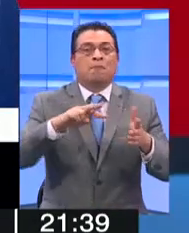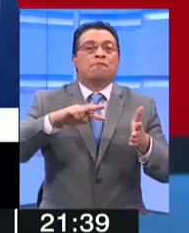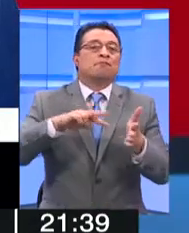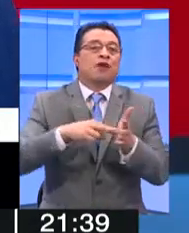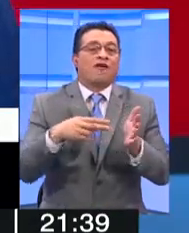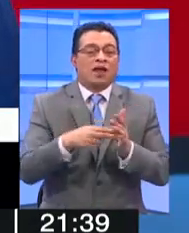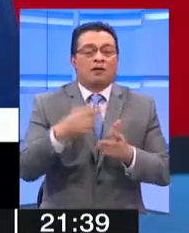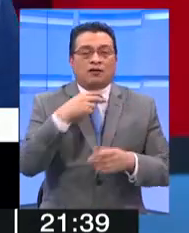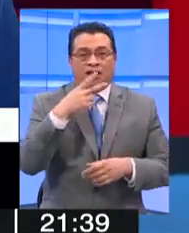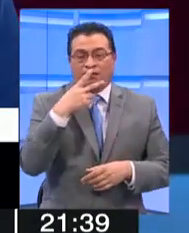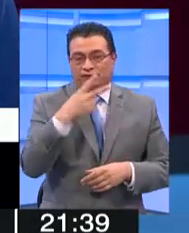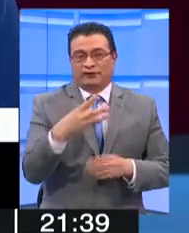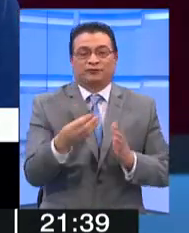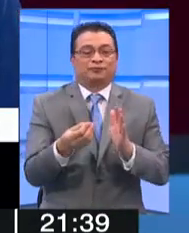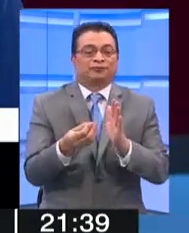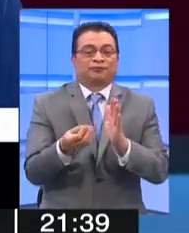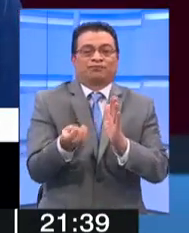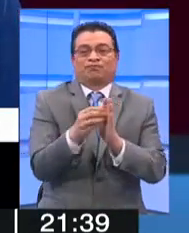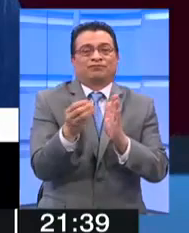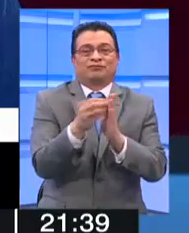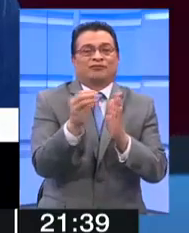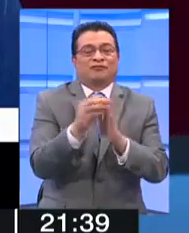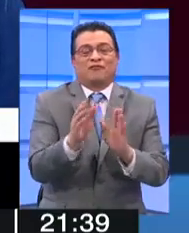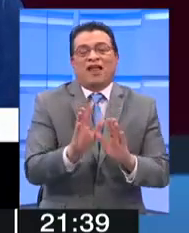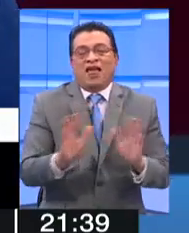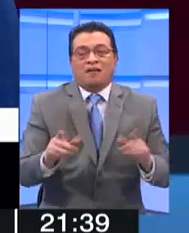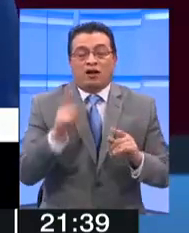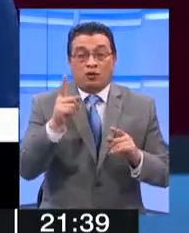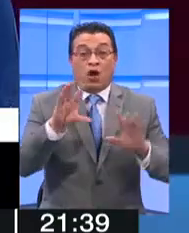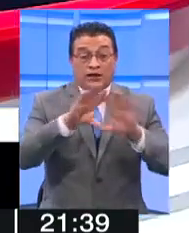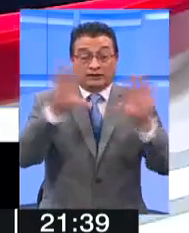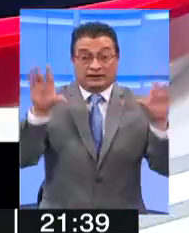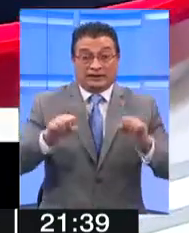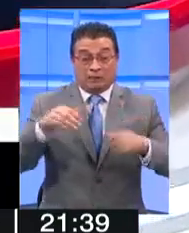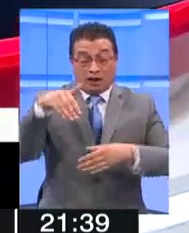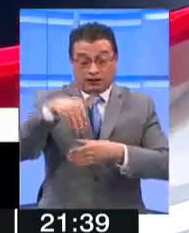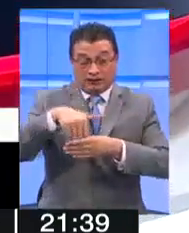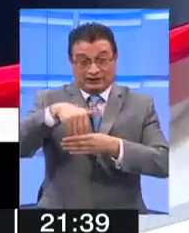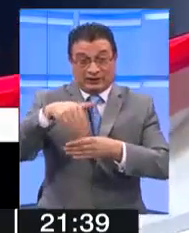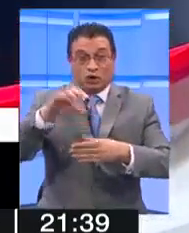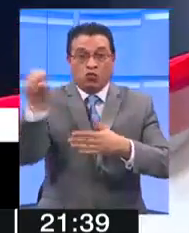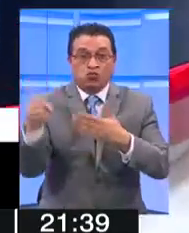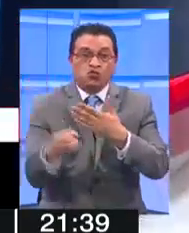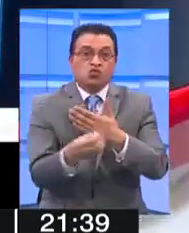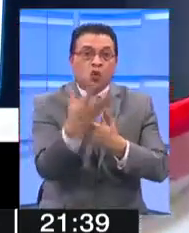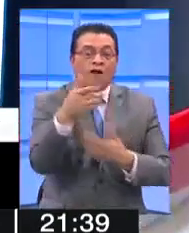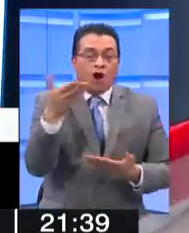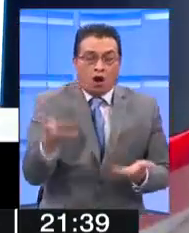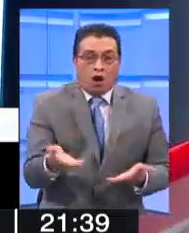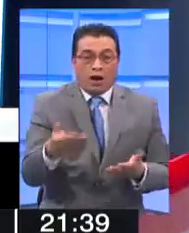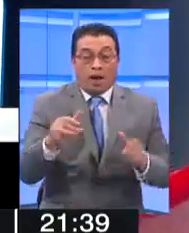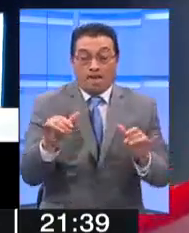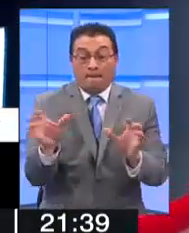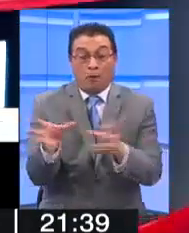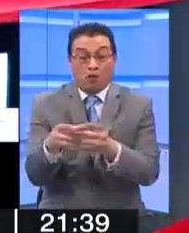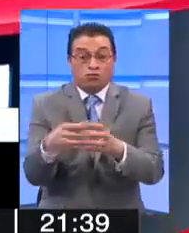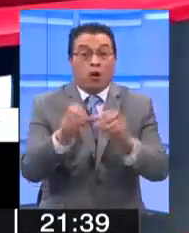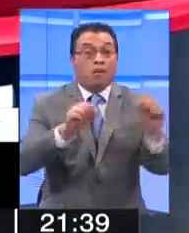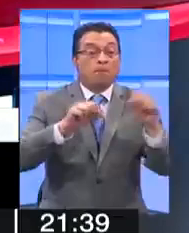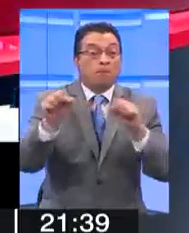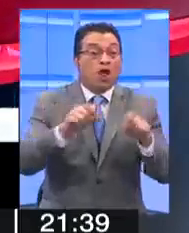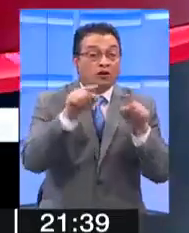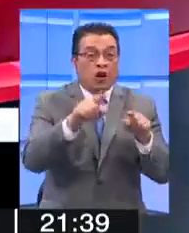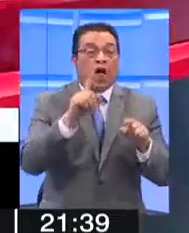de vista me parecen artificial en el contexto en el que hay un sistema electoral nuevo, ¿ya? O sea, lo que tenemos es que los partidos políticos toman definiciones,